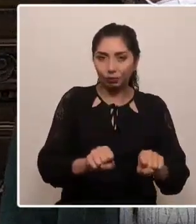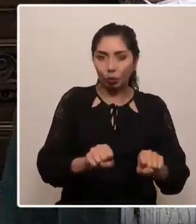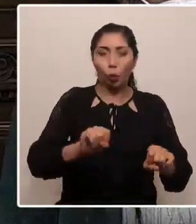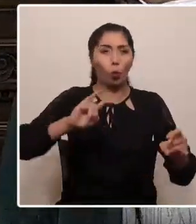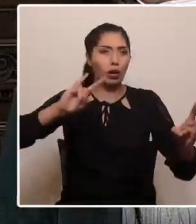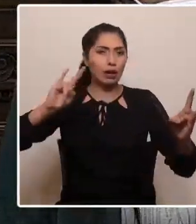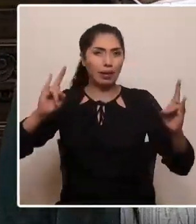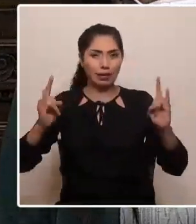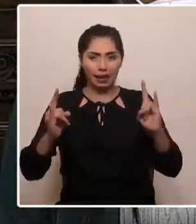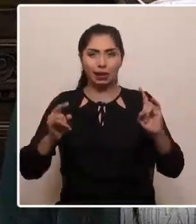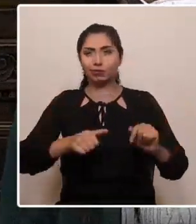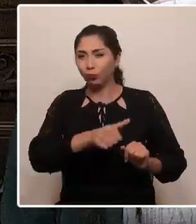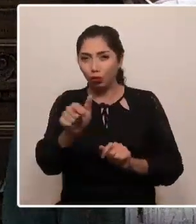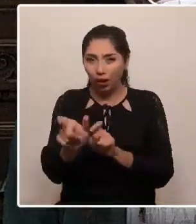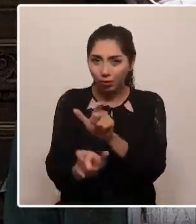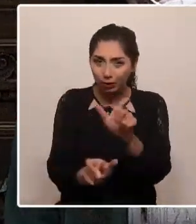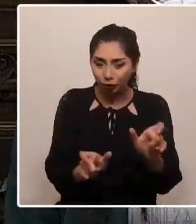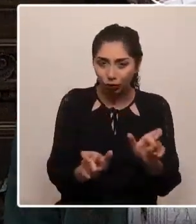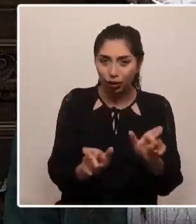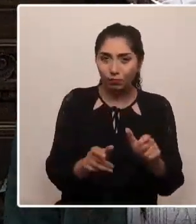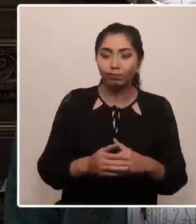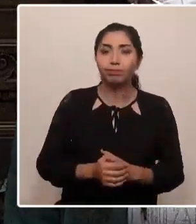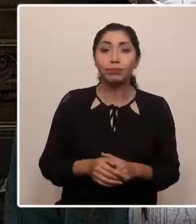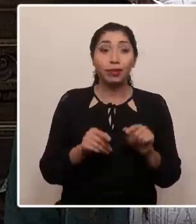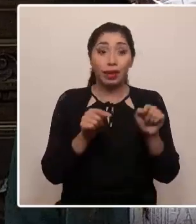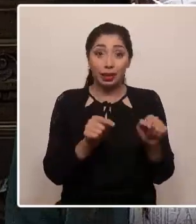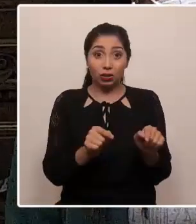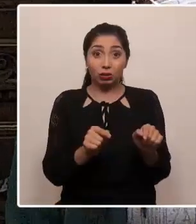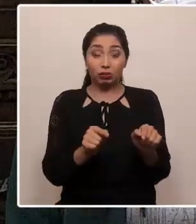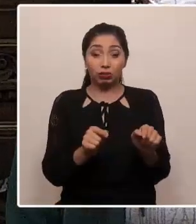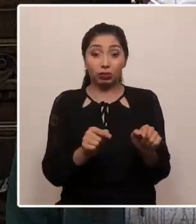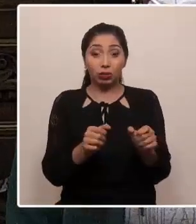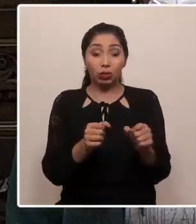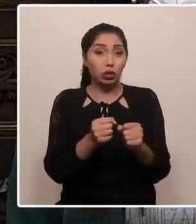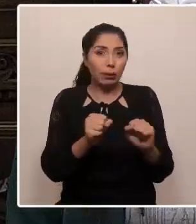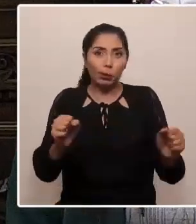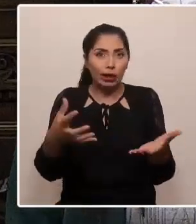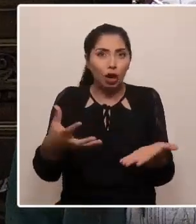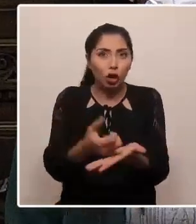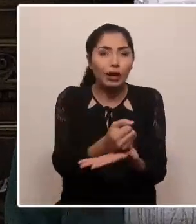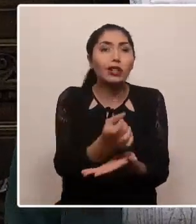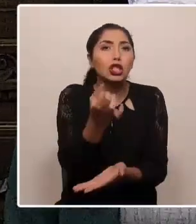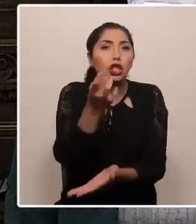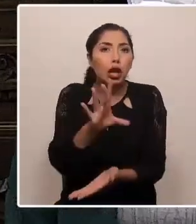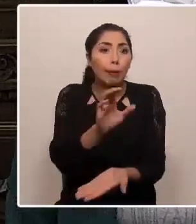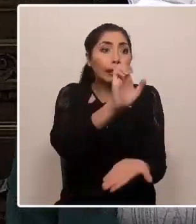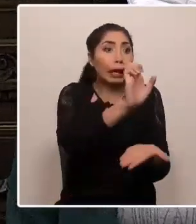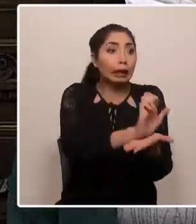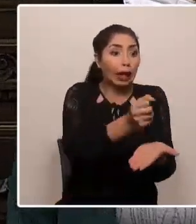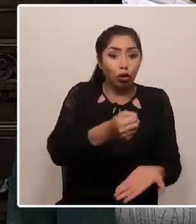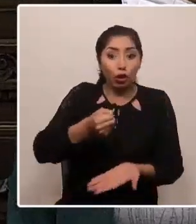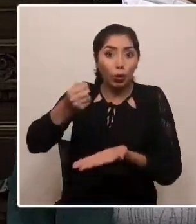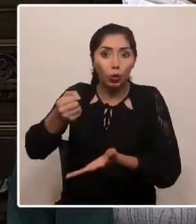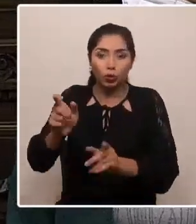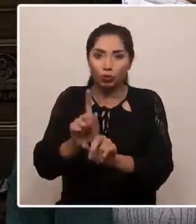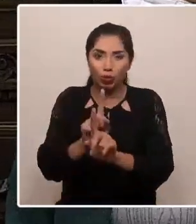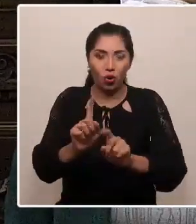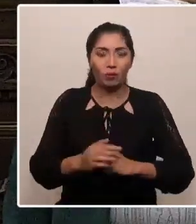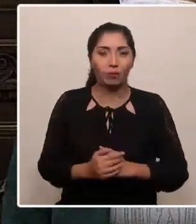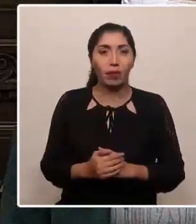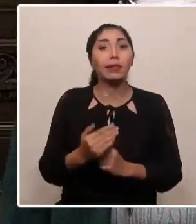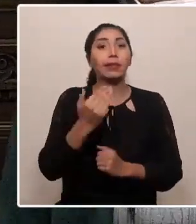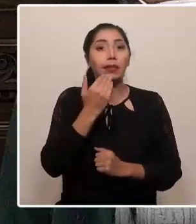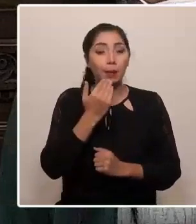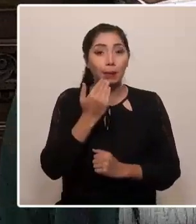aludía con anterioridad no es posible de sostener exclusivamente con recursos estatales. La contribución de